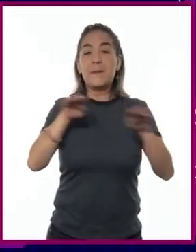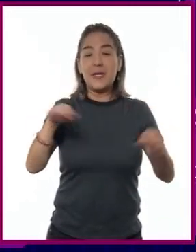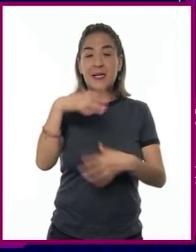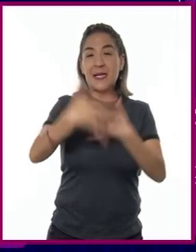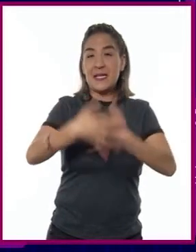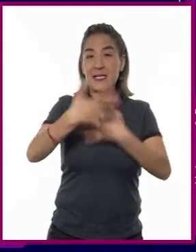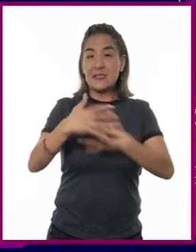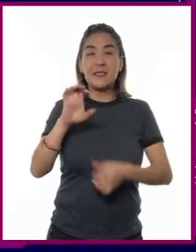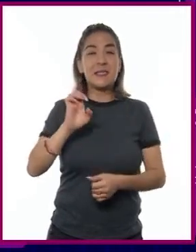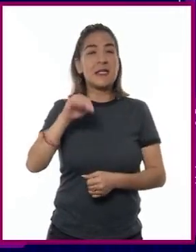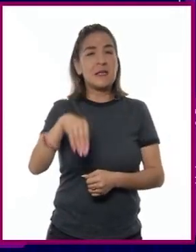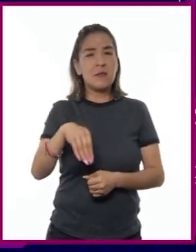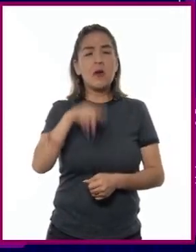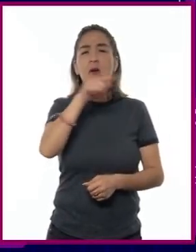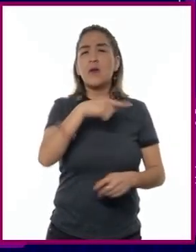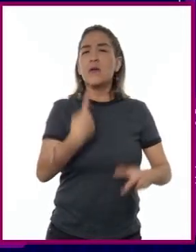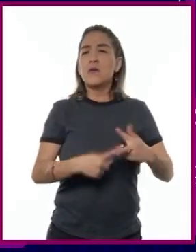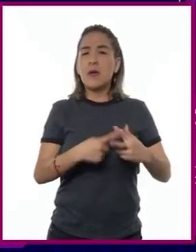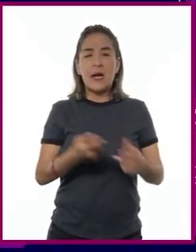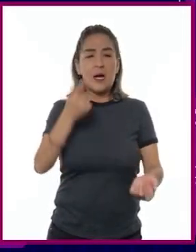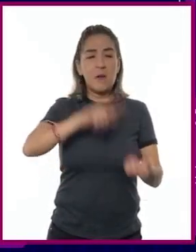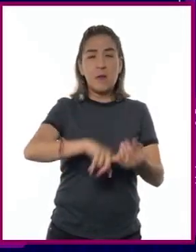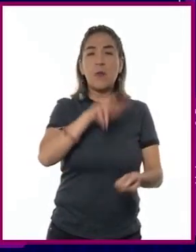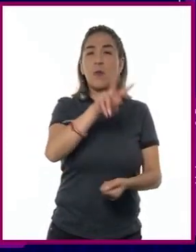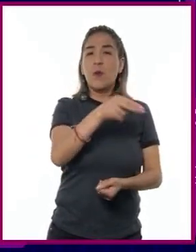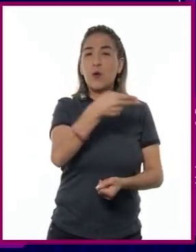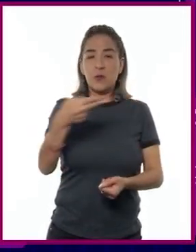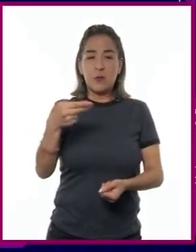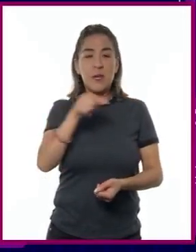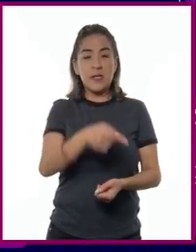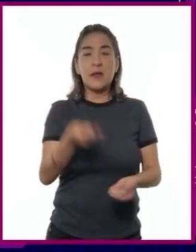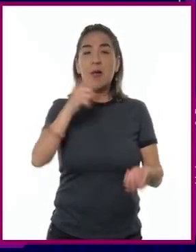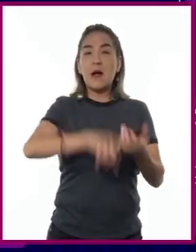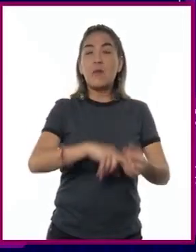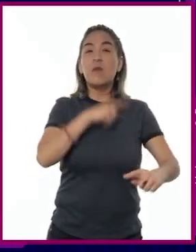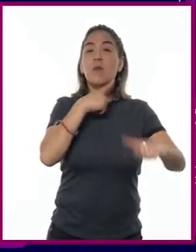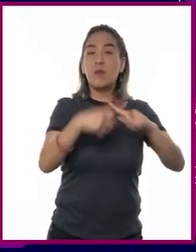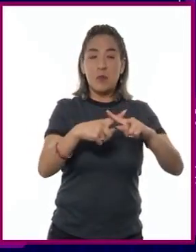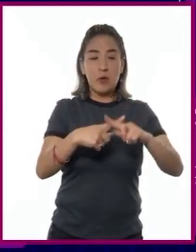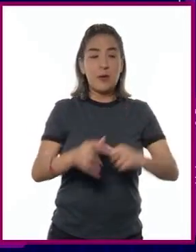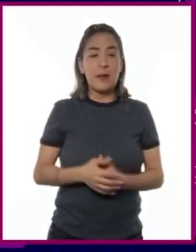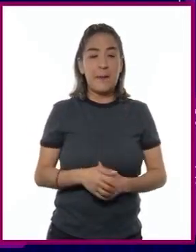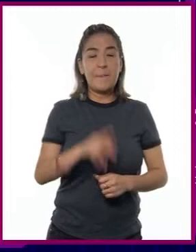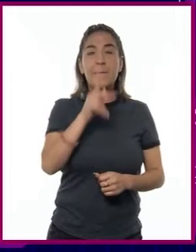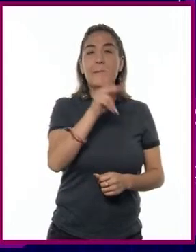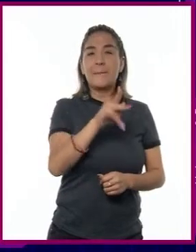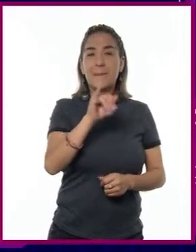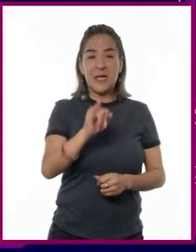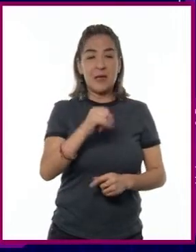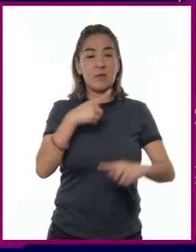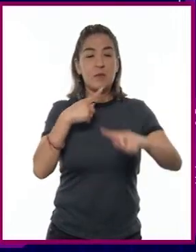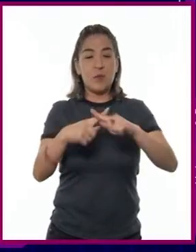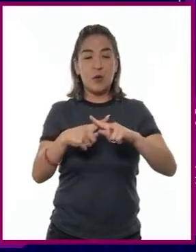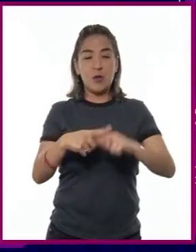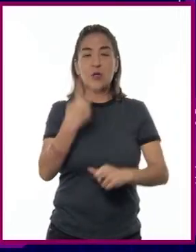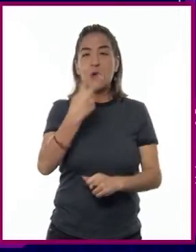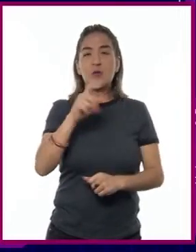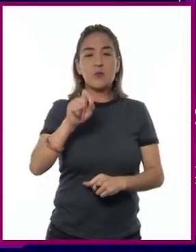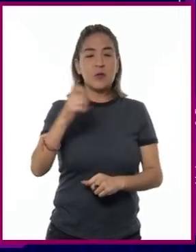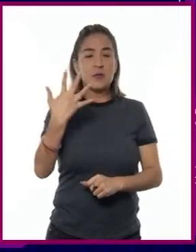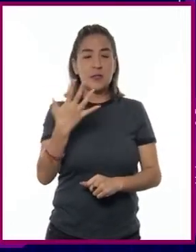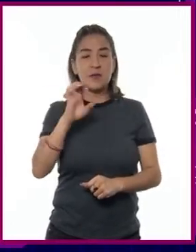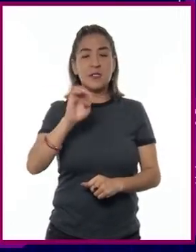centímetros, para calcular su volumen interno se multiplica pi por